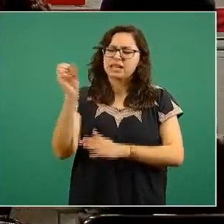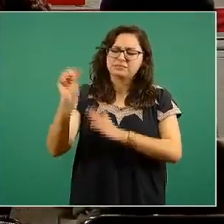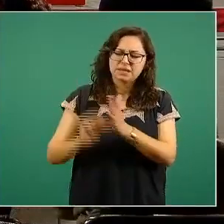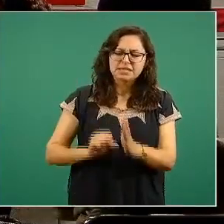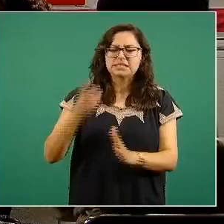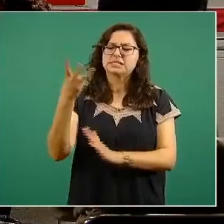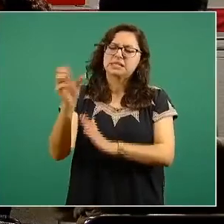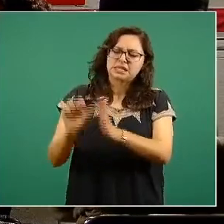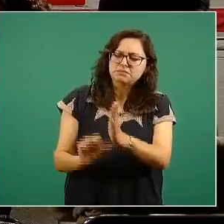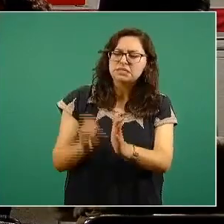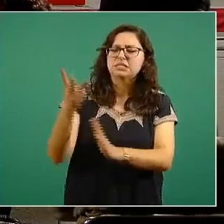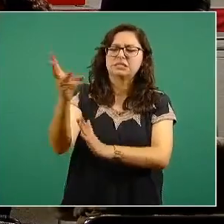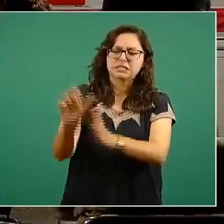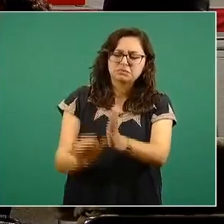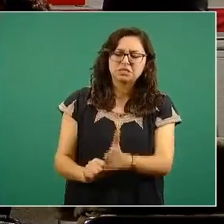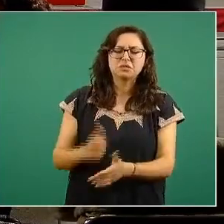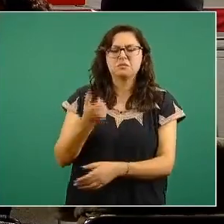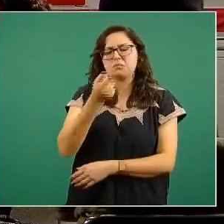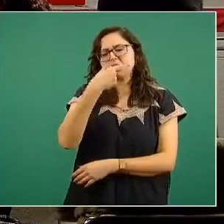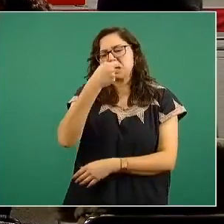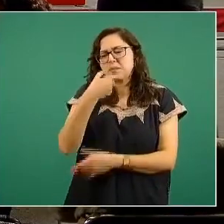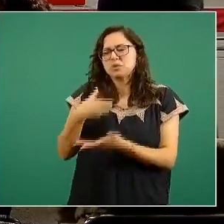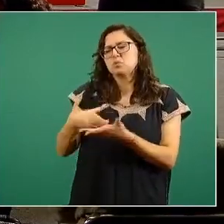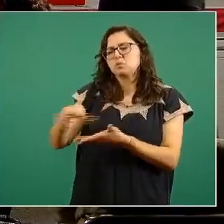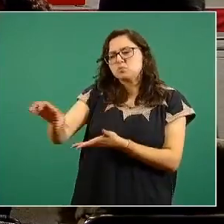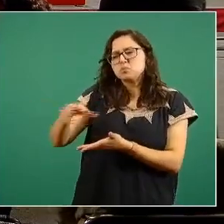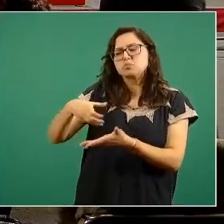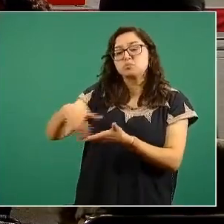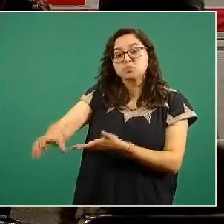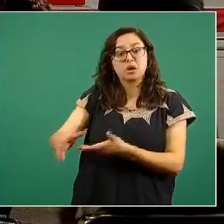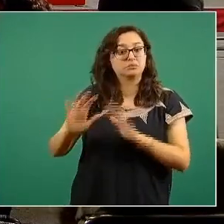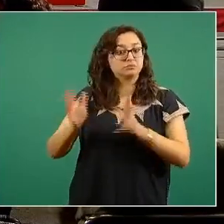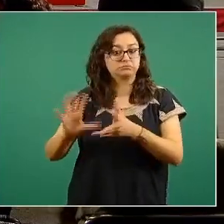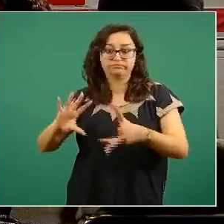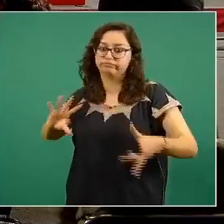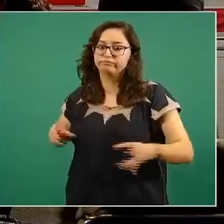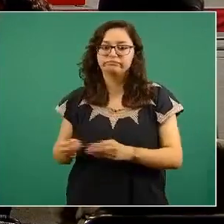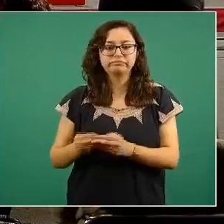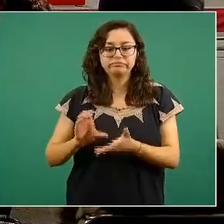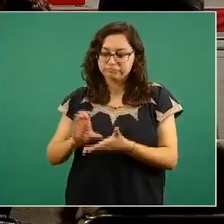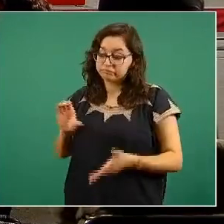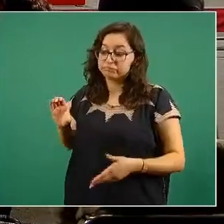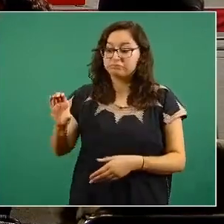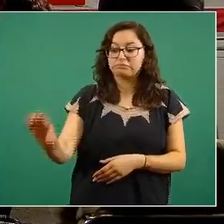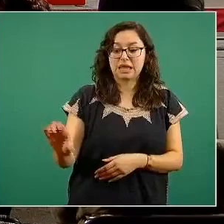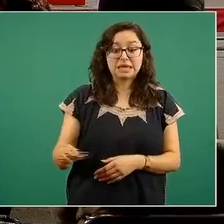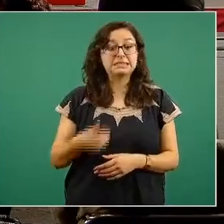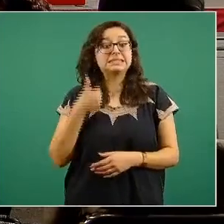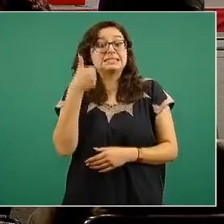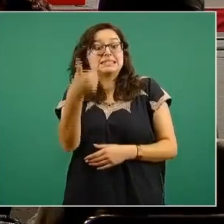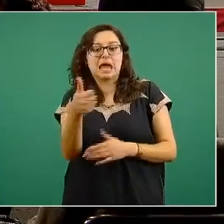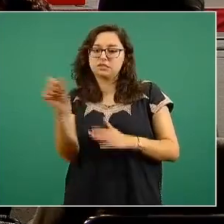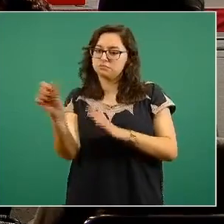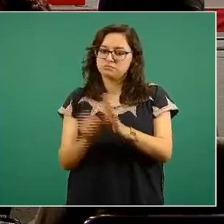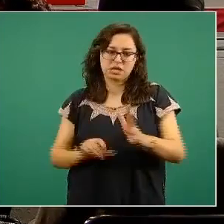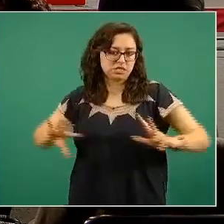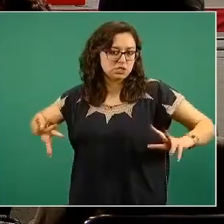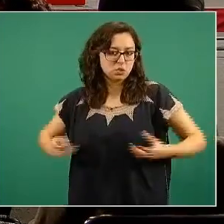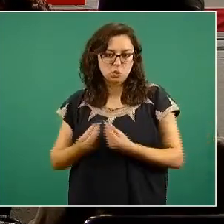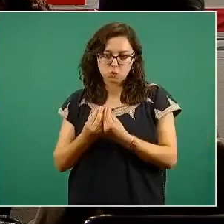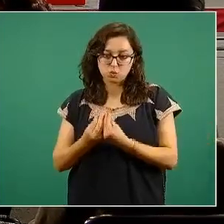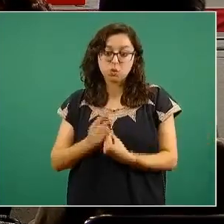meses, suficiente para 3 meses. En este caso, se dio para 6 meses y después hubo un reabastecimiento a